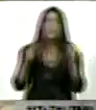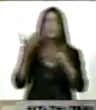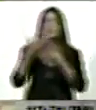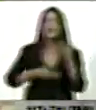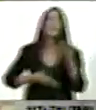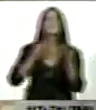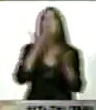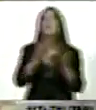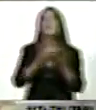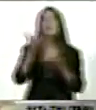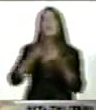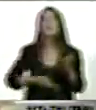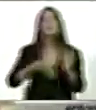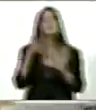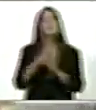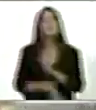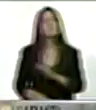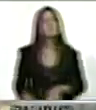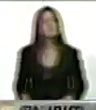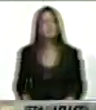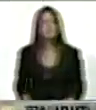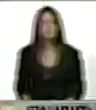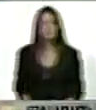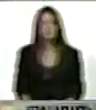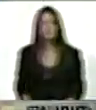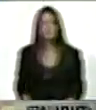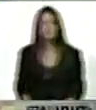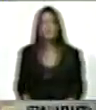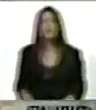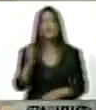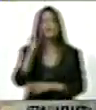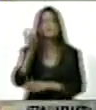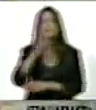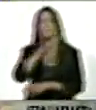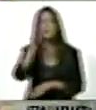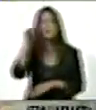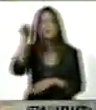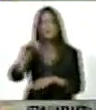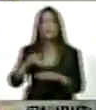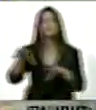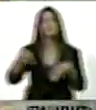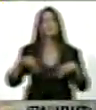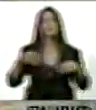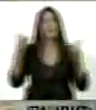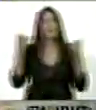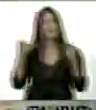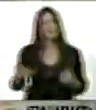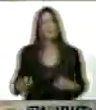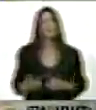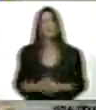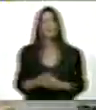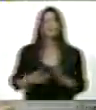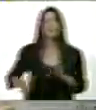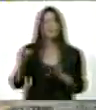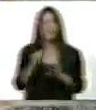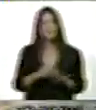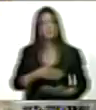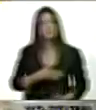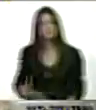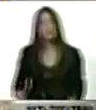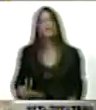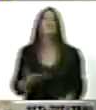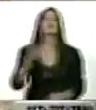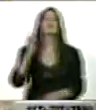una propuesta para que la Asamblea Nacional acate de una vez por todas y vuelva a ponerse a derecho